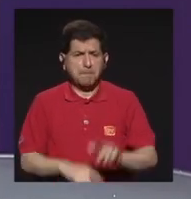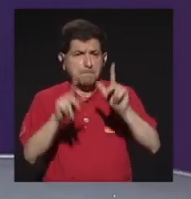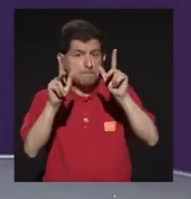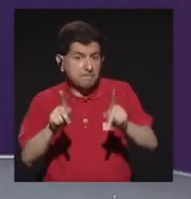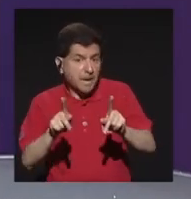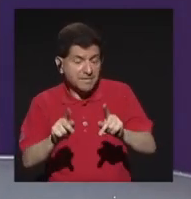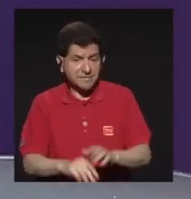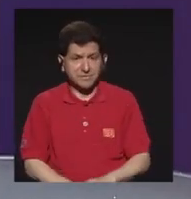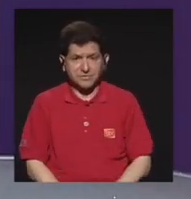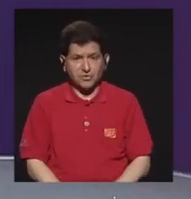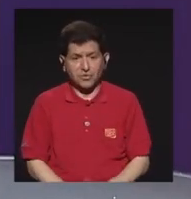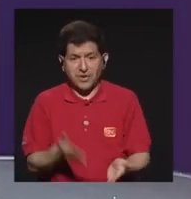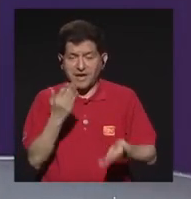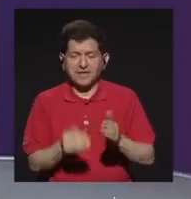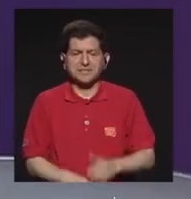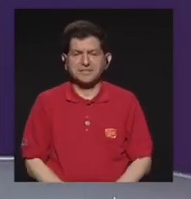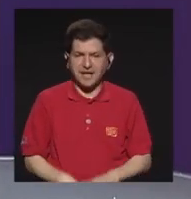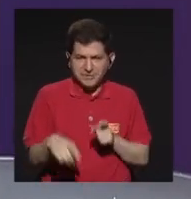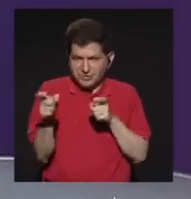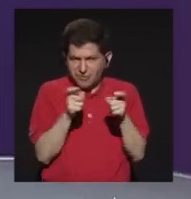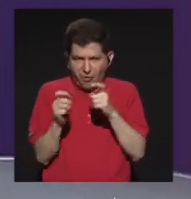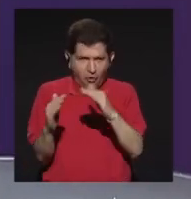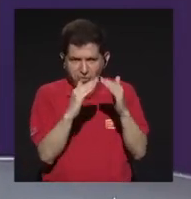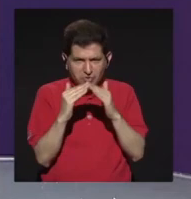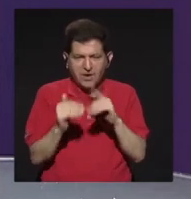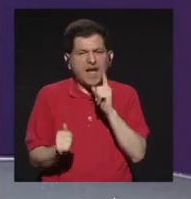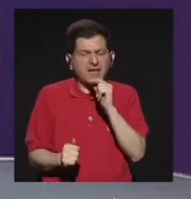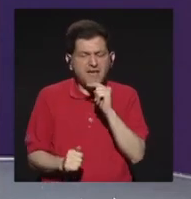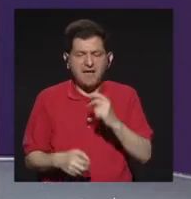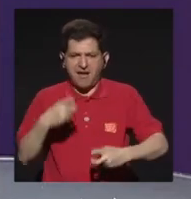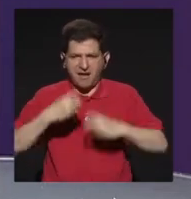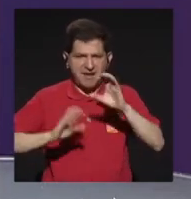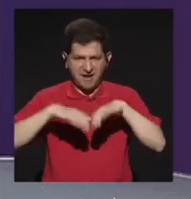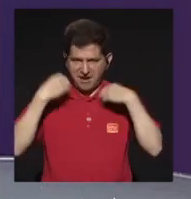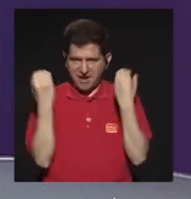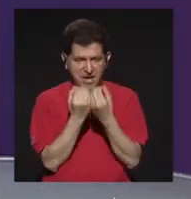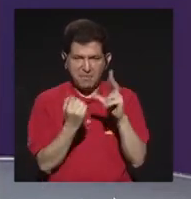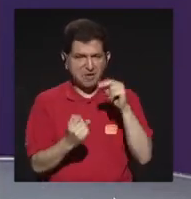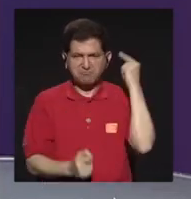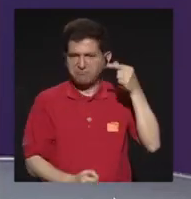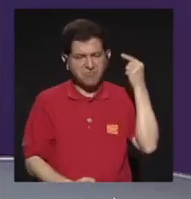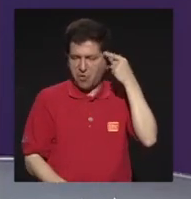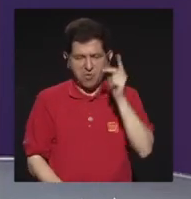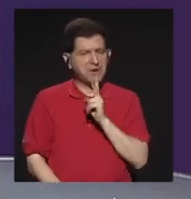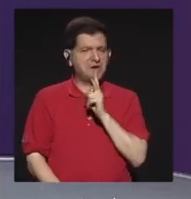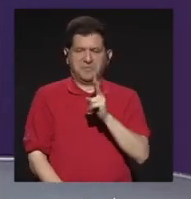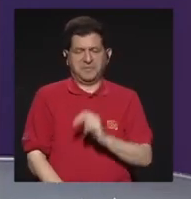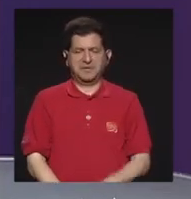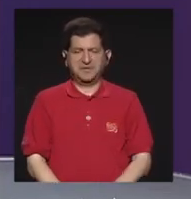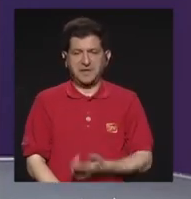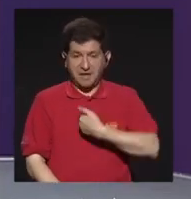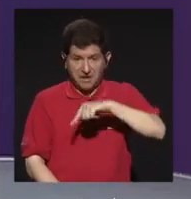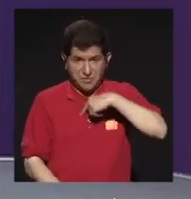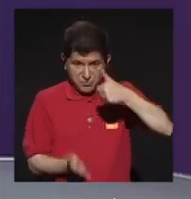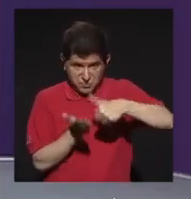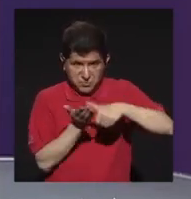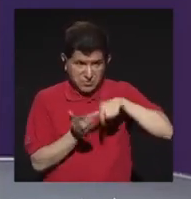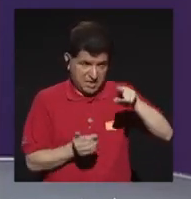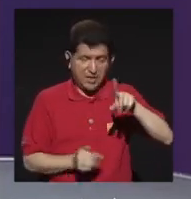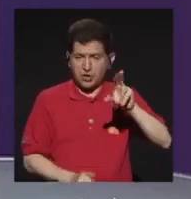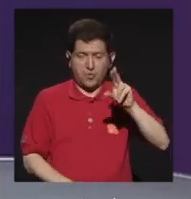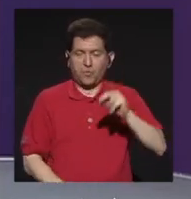está gobernando la ciudad es el crimen organizado y no es el estado que hemos elegido